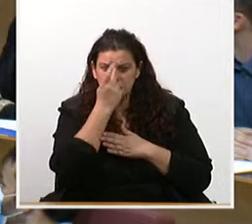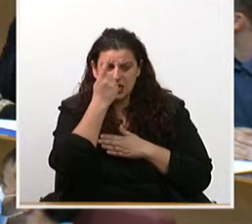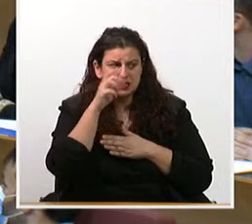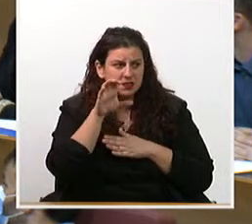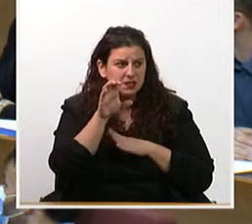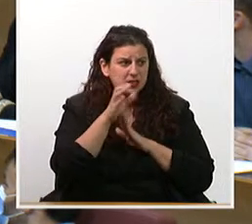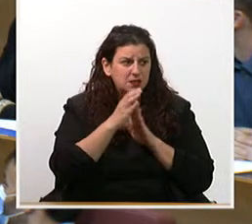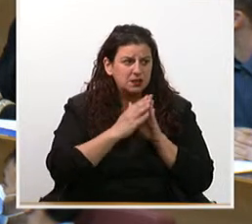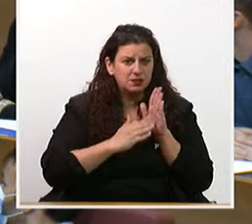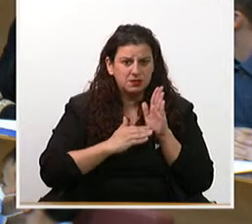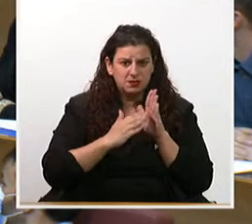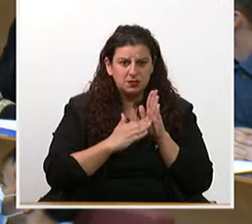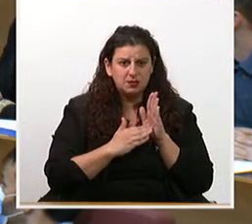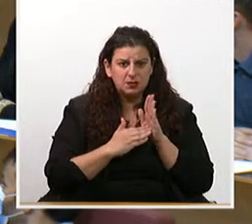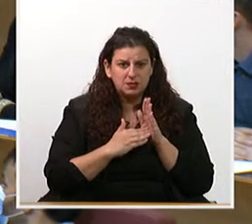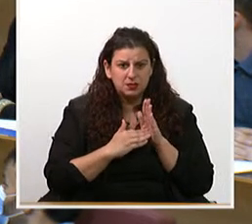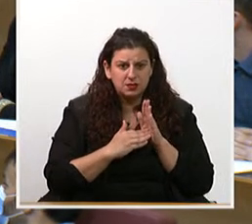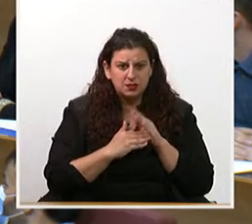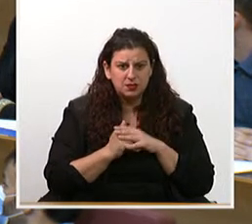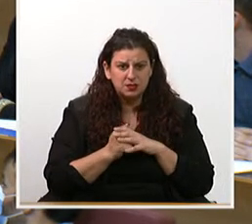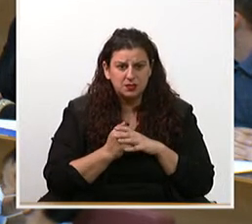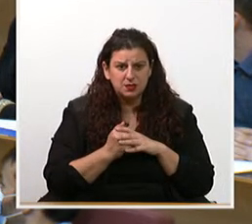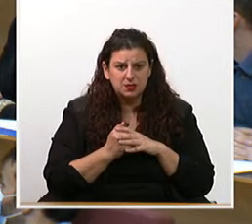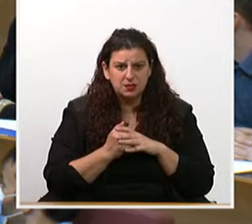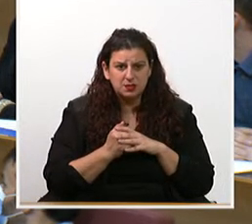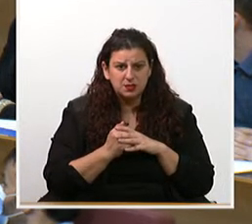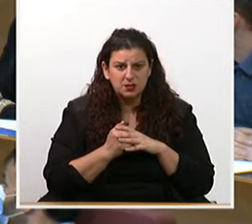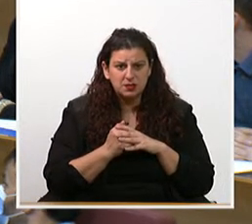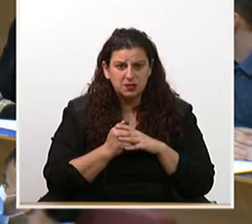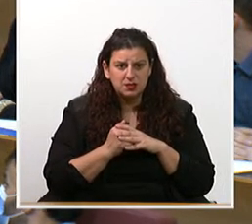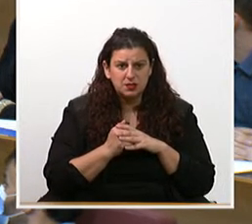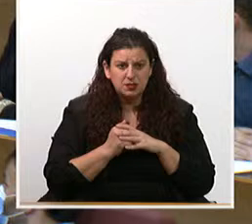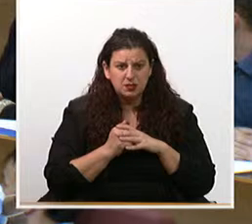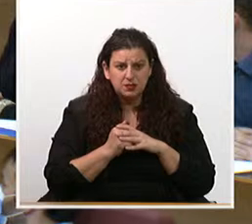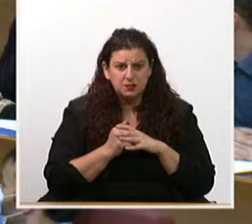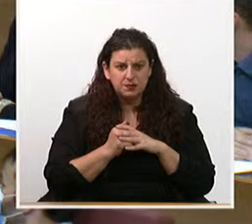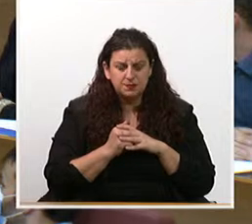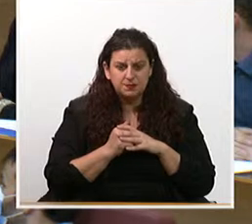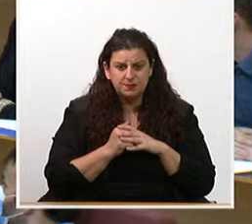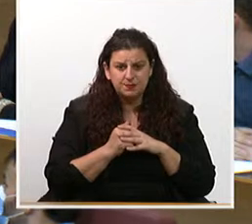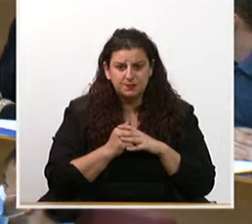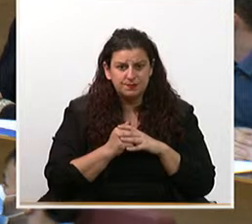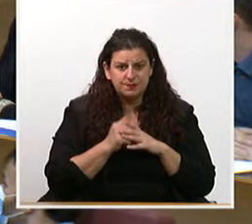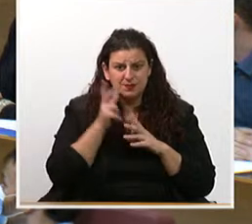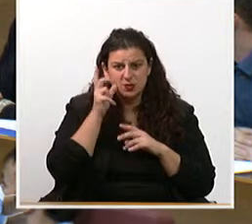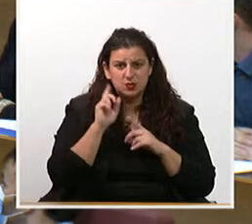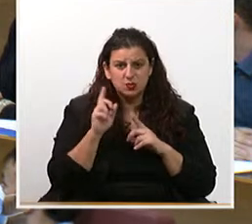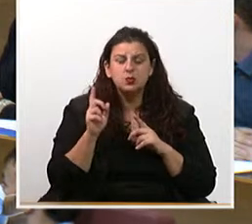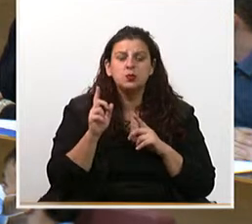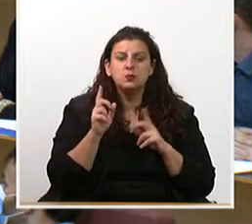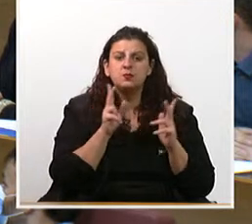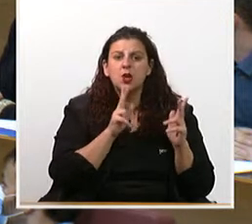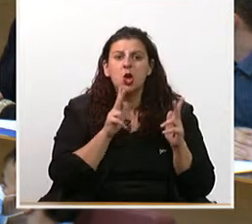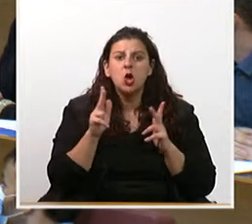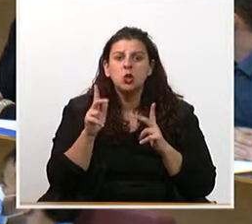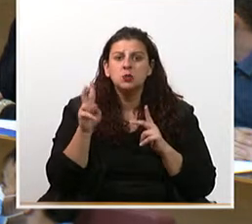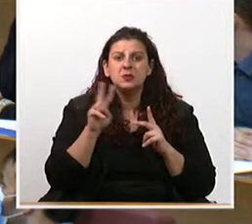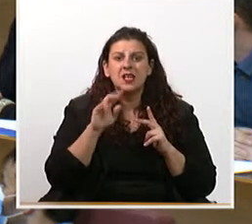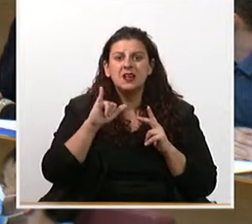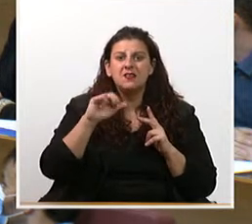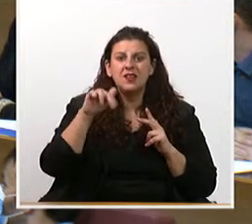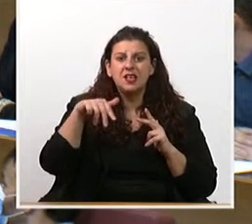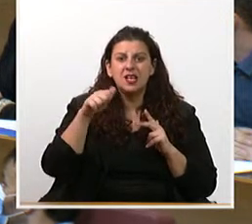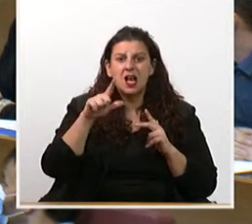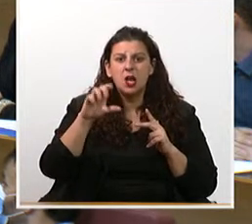y queit pues personal del hospital de esta person